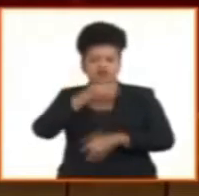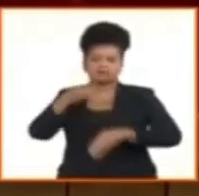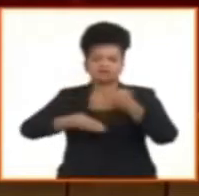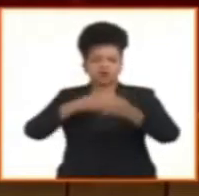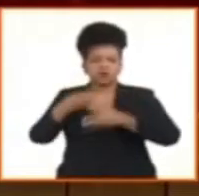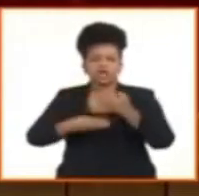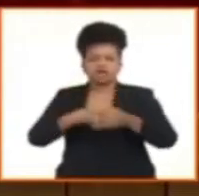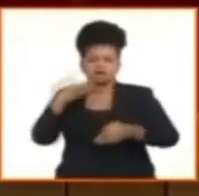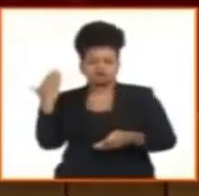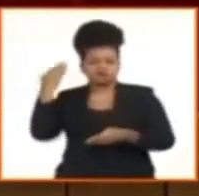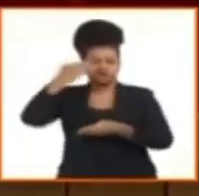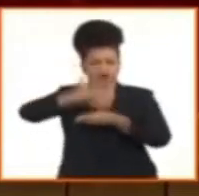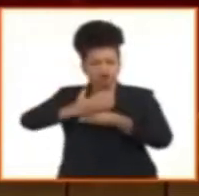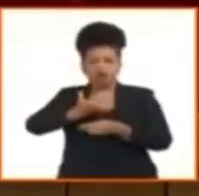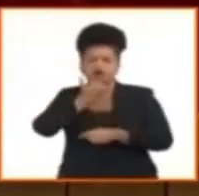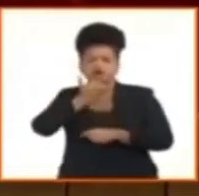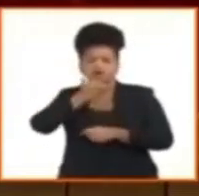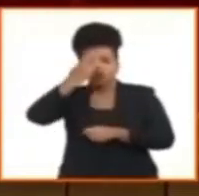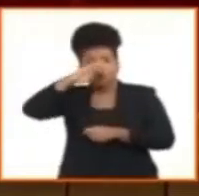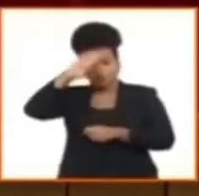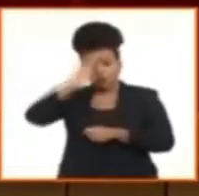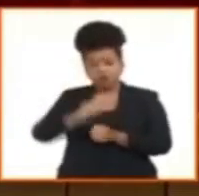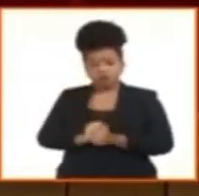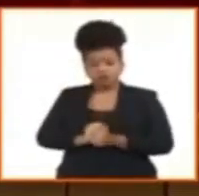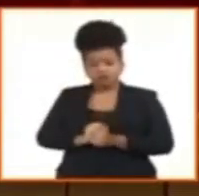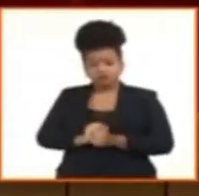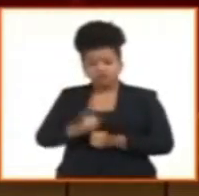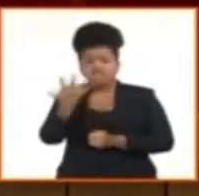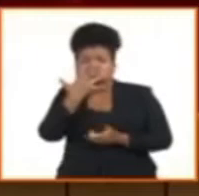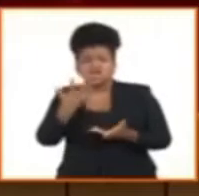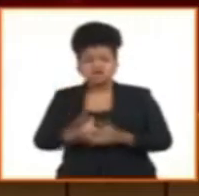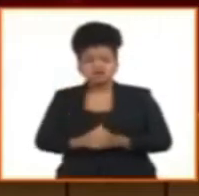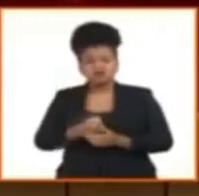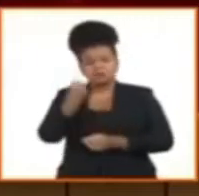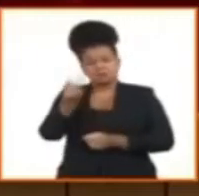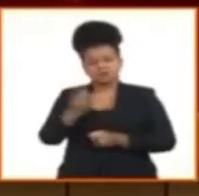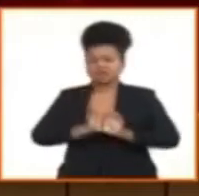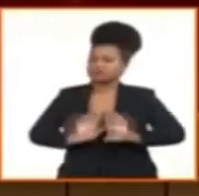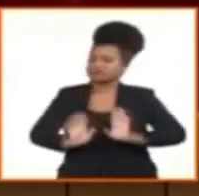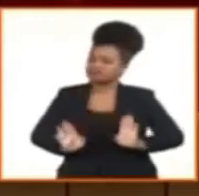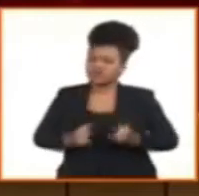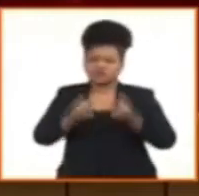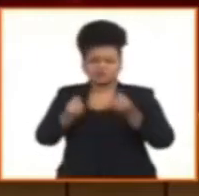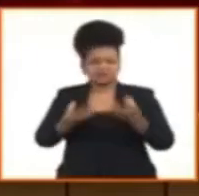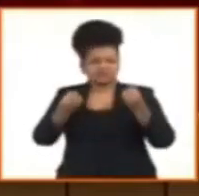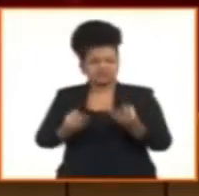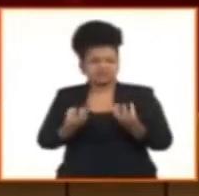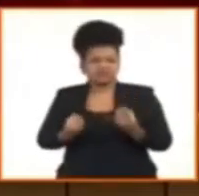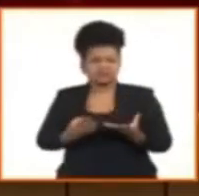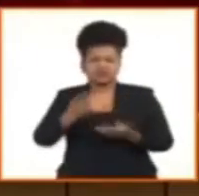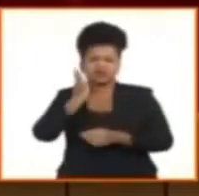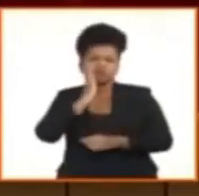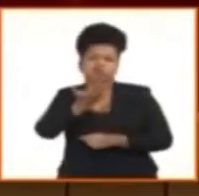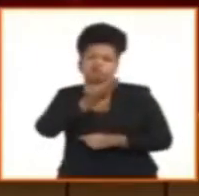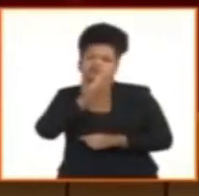un bloqueo cruel y genocida a Cuba. Basta entonces ya de mentiras y calumnias, manipulación y arrogancia, de